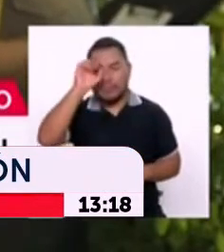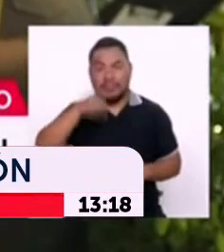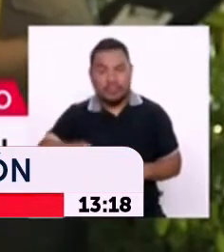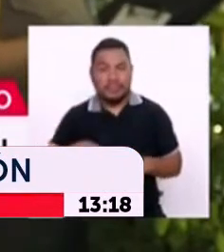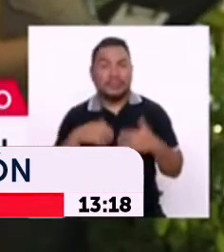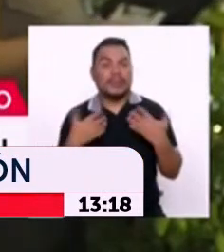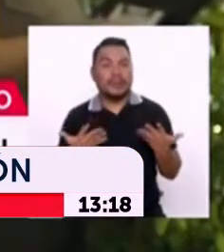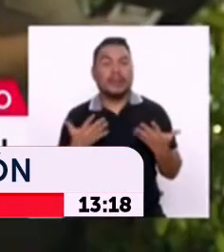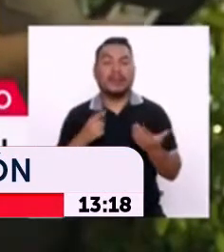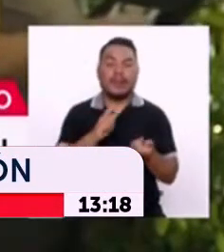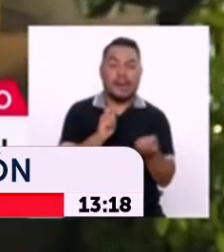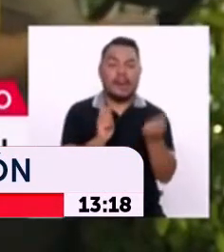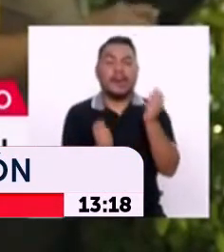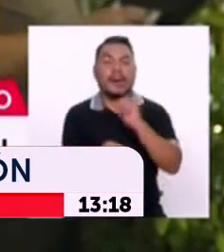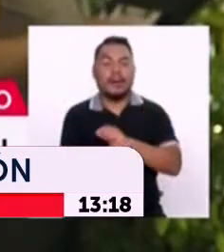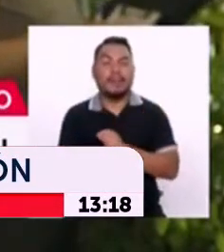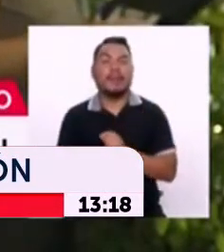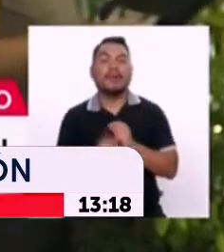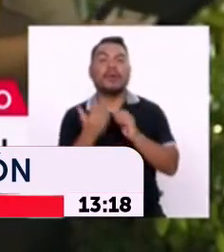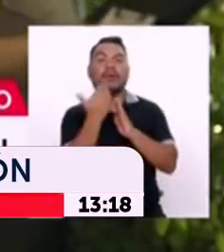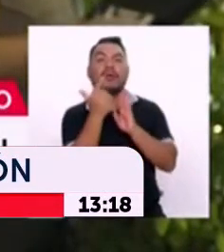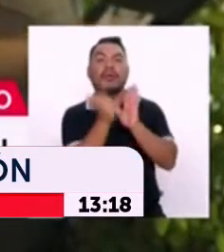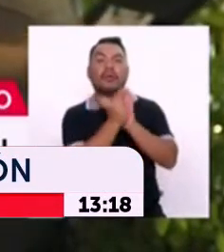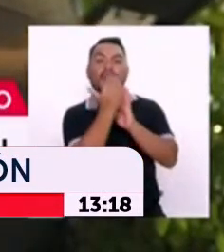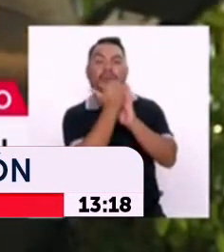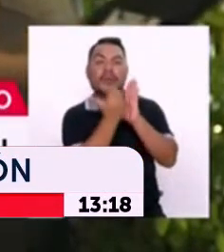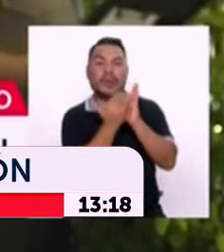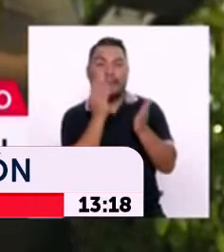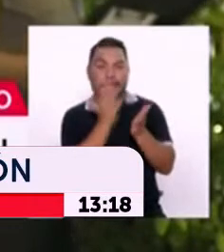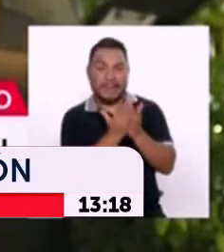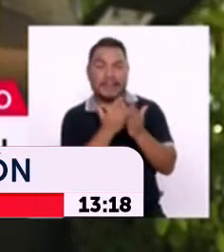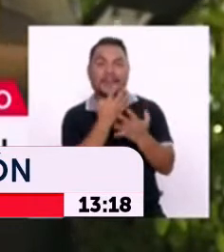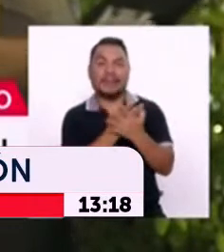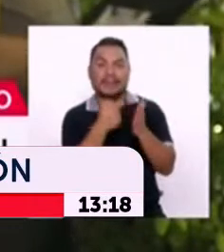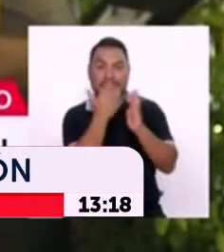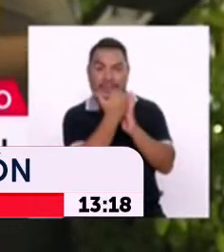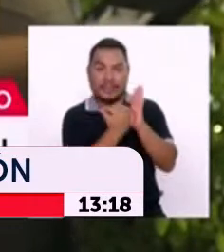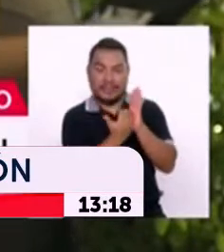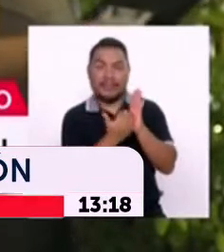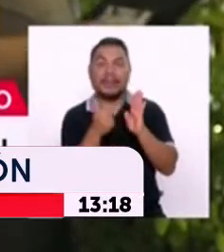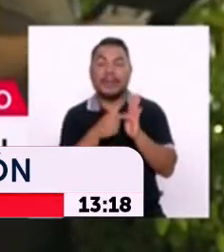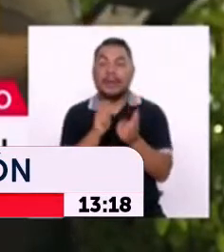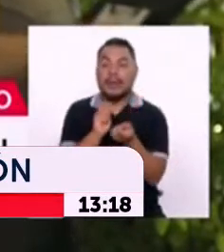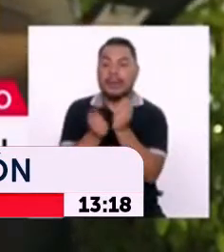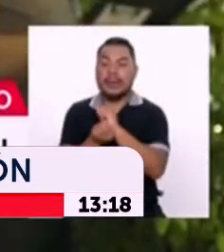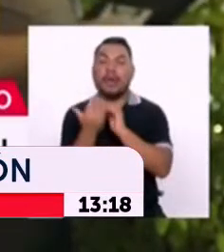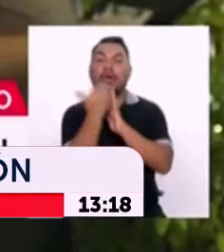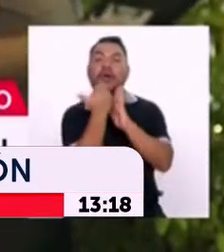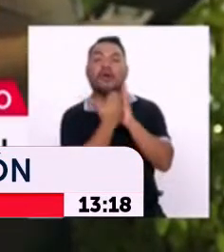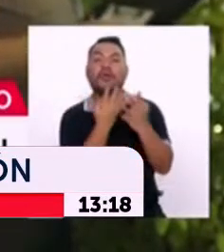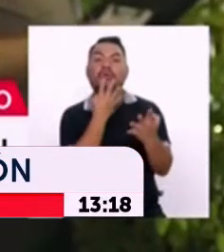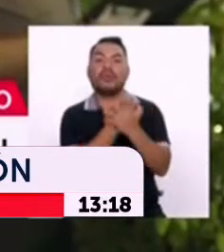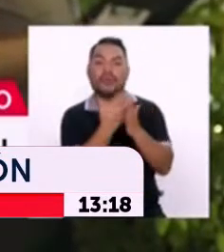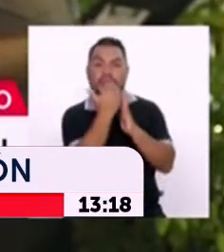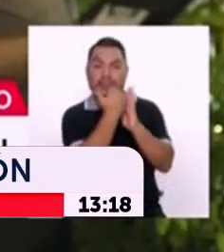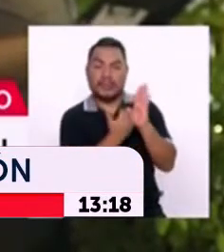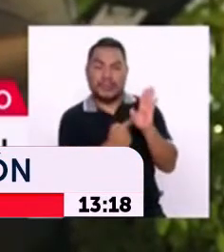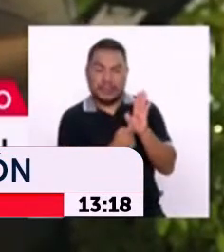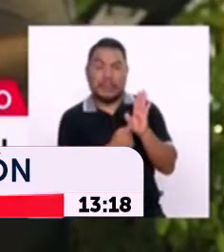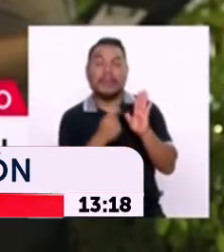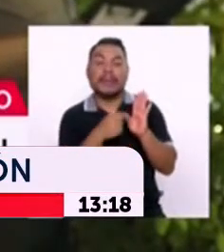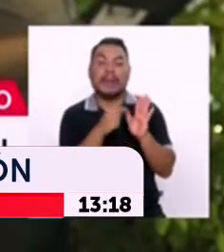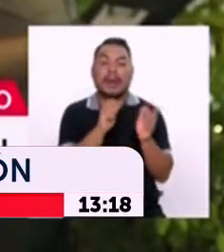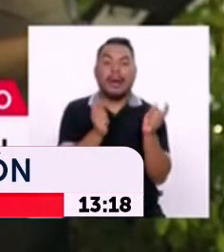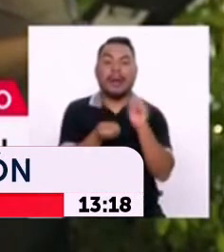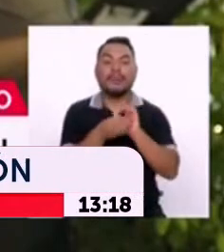está en una reforma del Código Procesal Penal, que no solamente es una reforma del Código, sino básicamente es